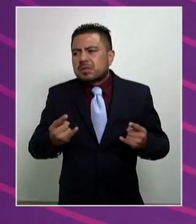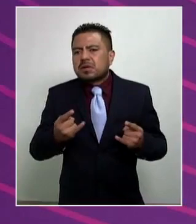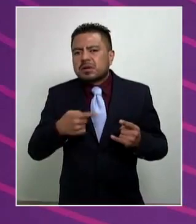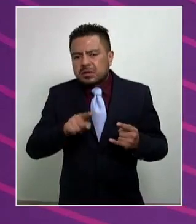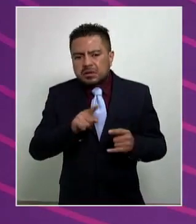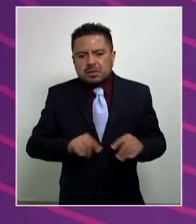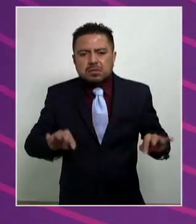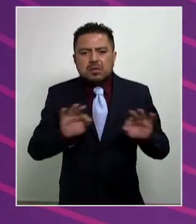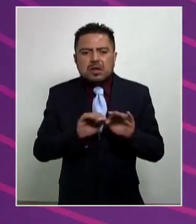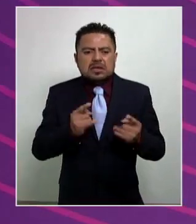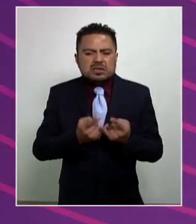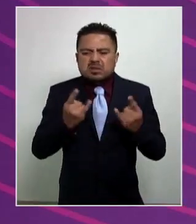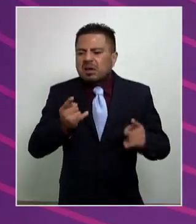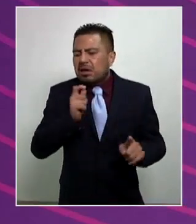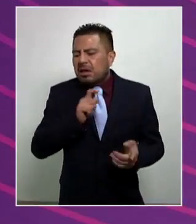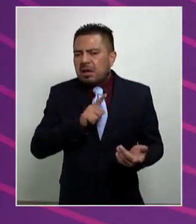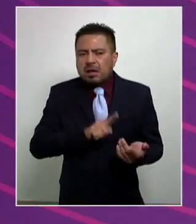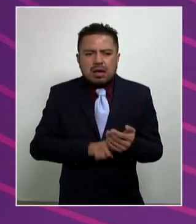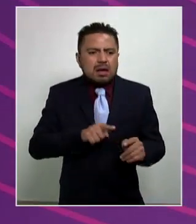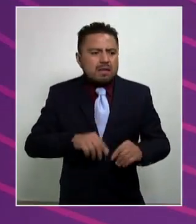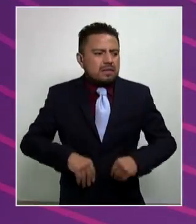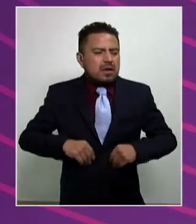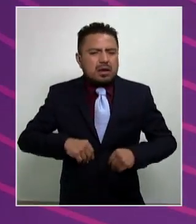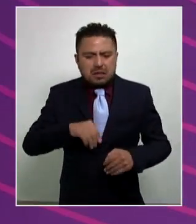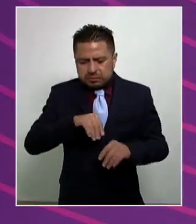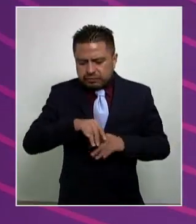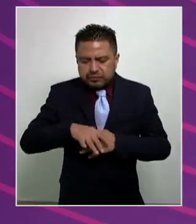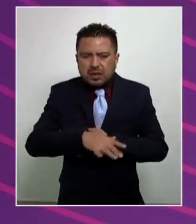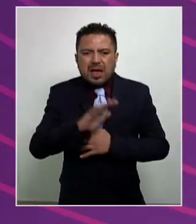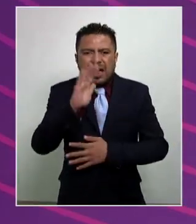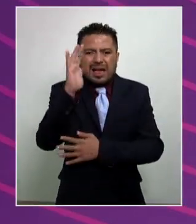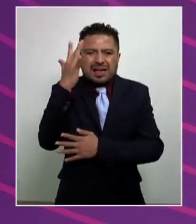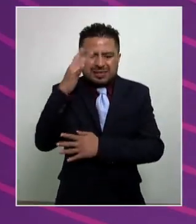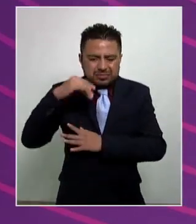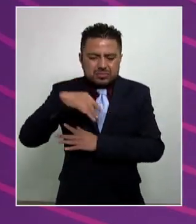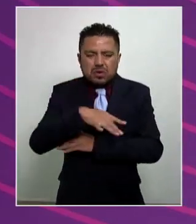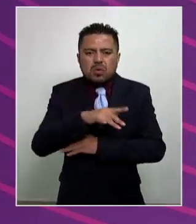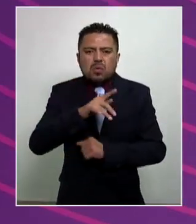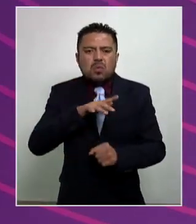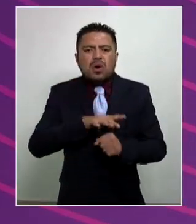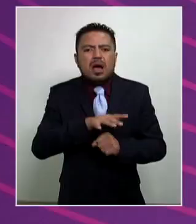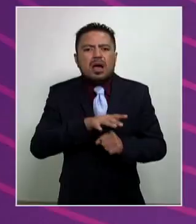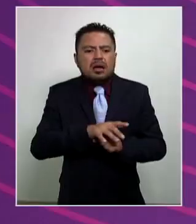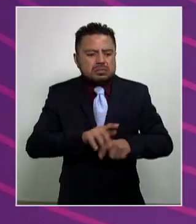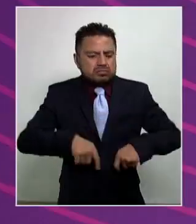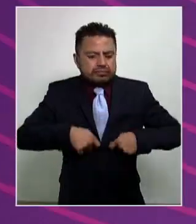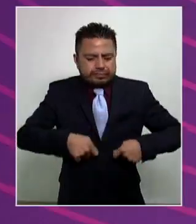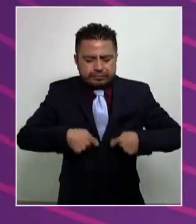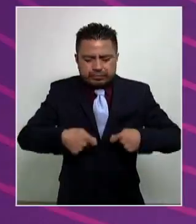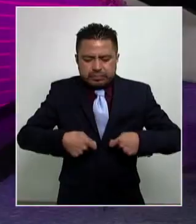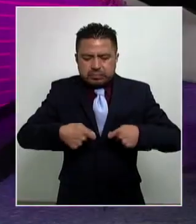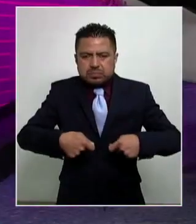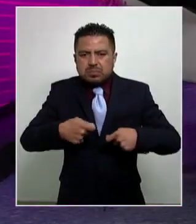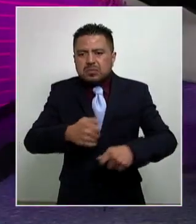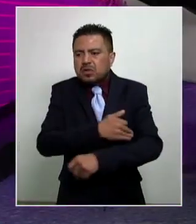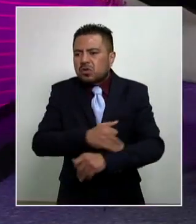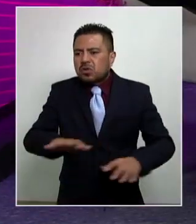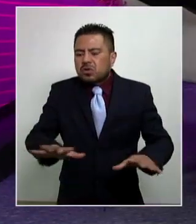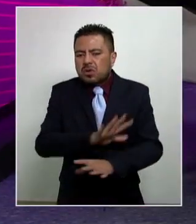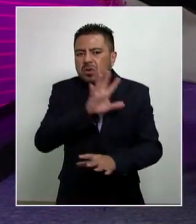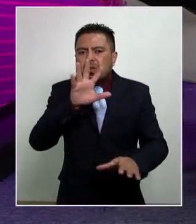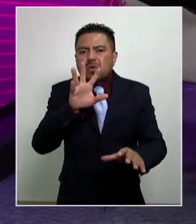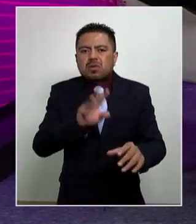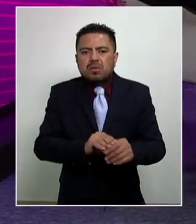qué hay en tu historia de vida, en este árbol genealógico, qué personas estuvieron construyendo toda tu familia y